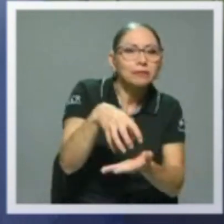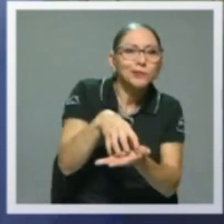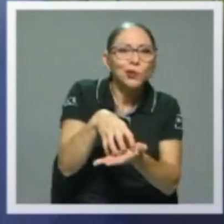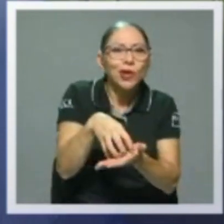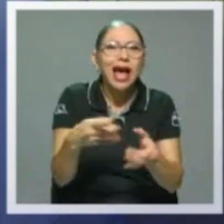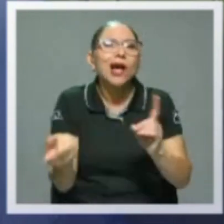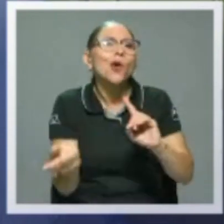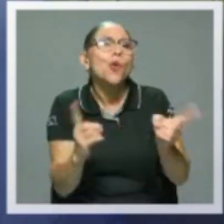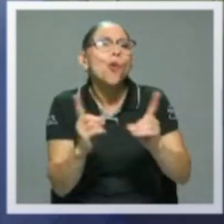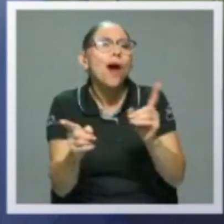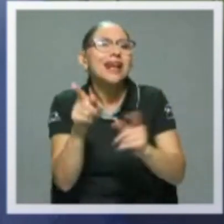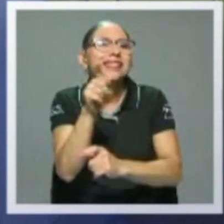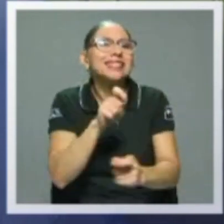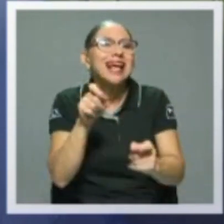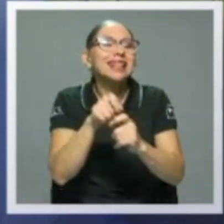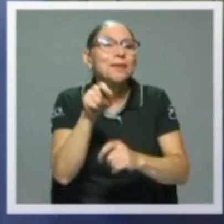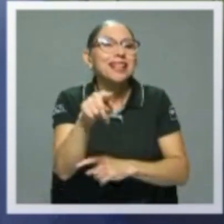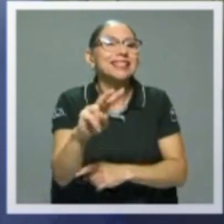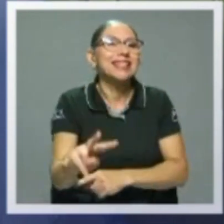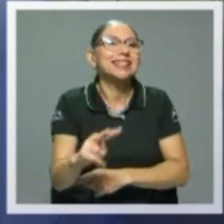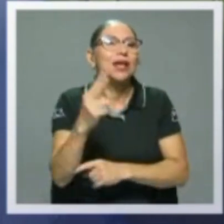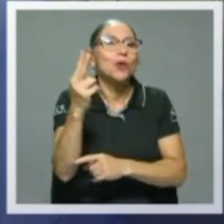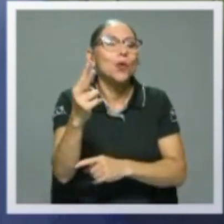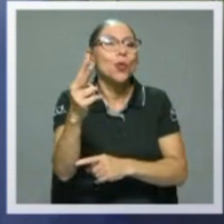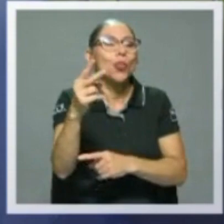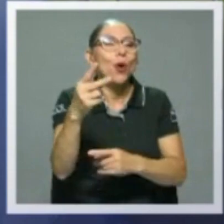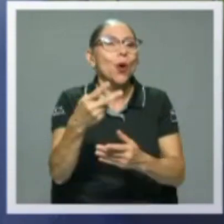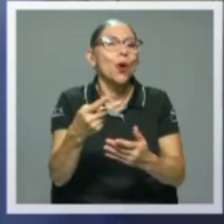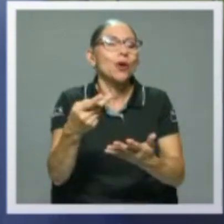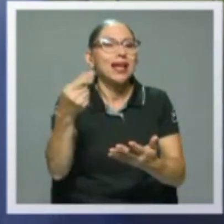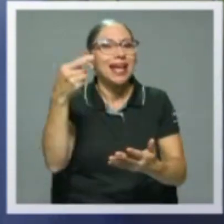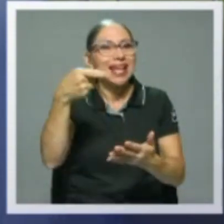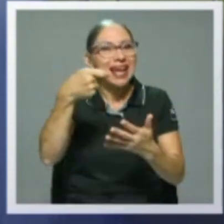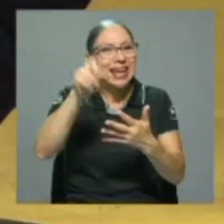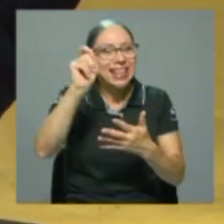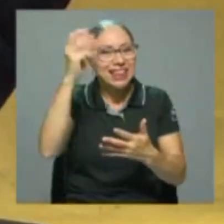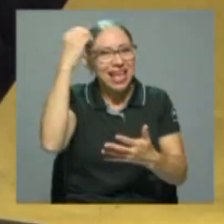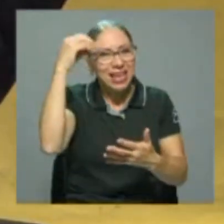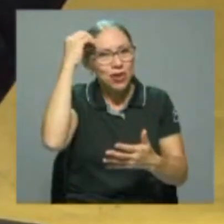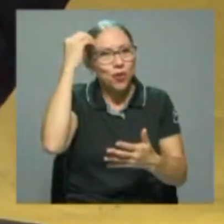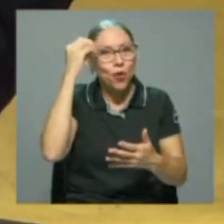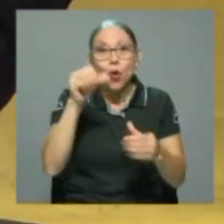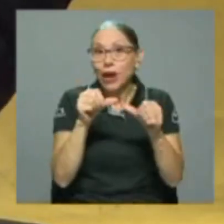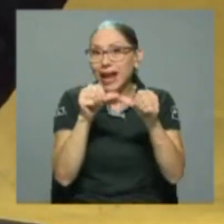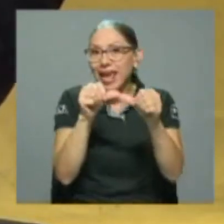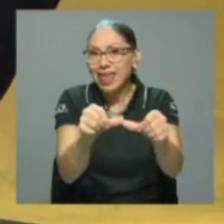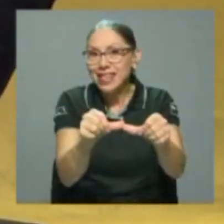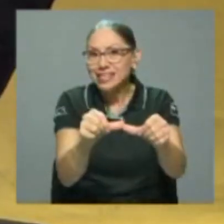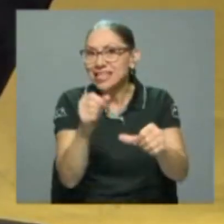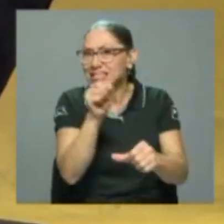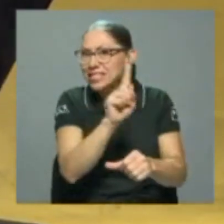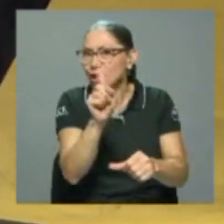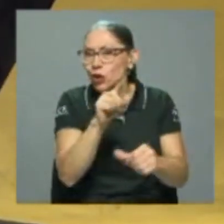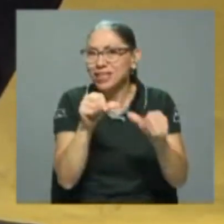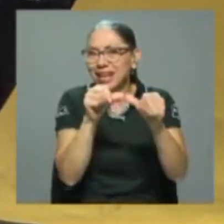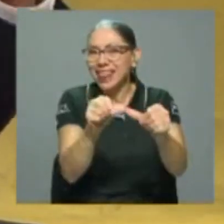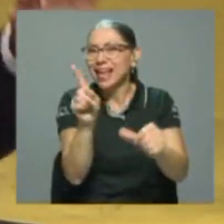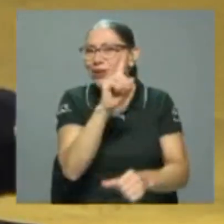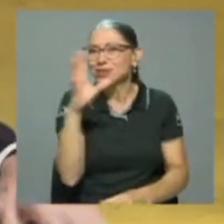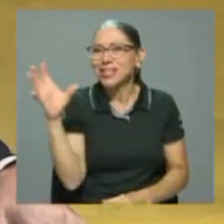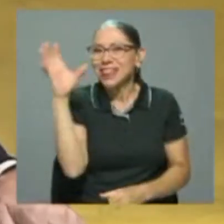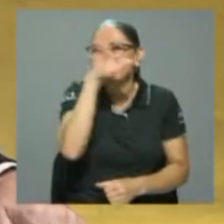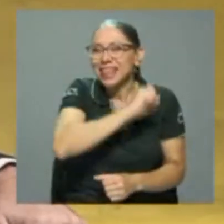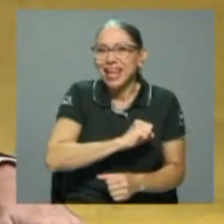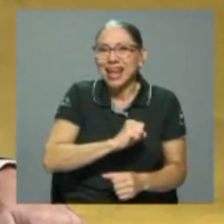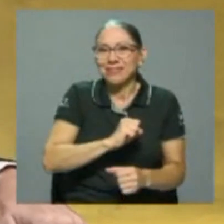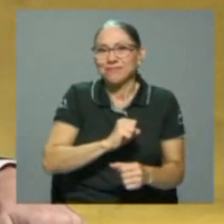cuál es exactamente este segundo criterio. Quédense, porque si no nos enteran con la claridad que don Denis